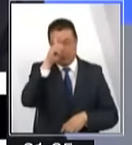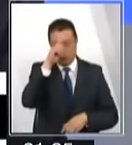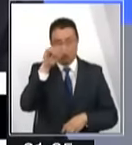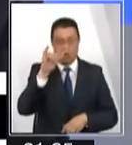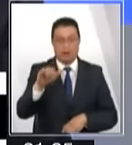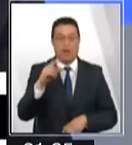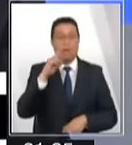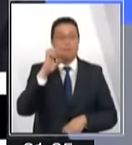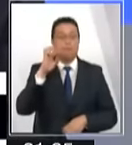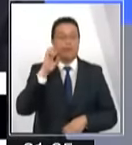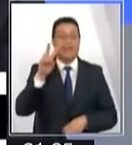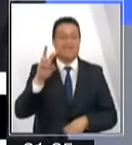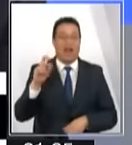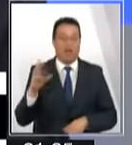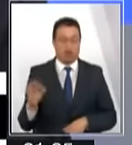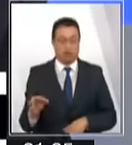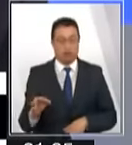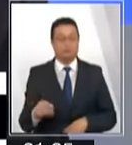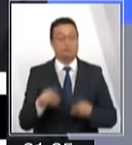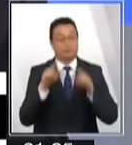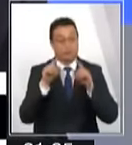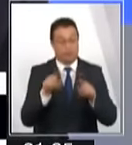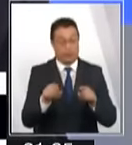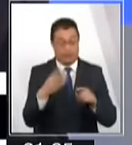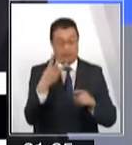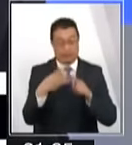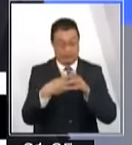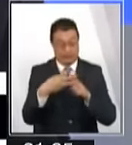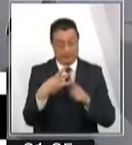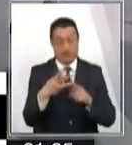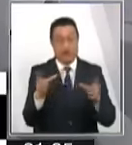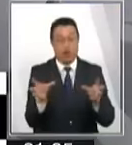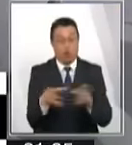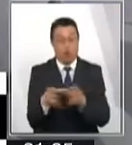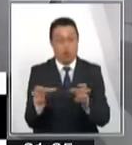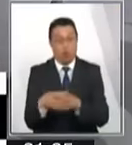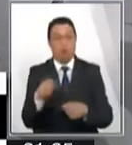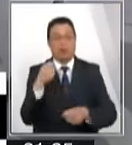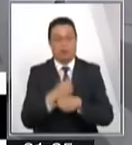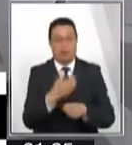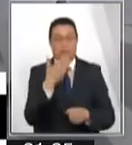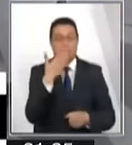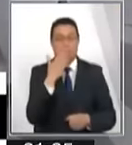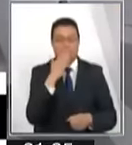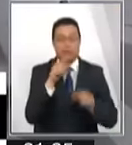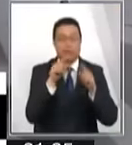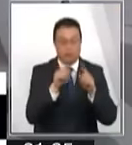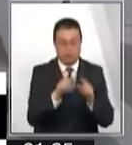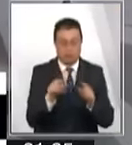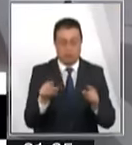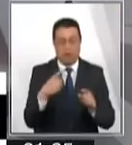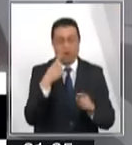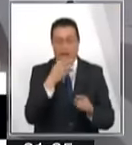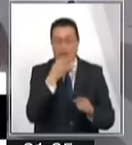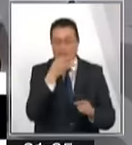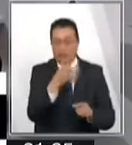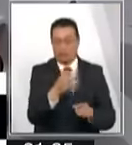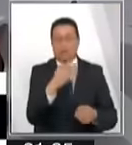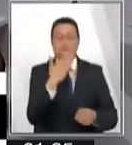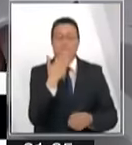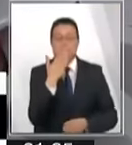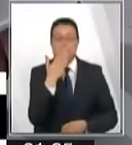de salud privado no obstante estos tres grupos que han trabajado de expertos han señalado que sería